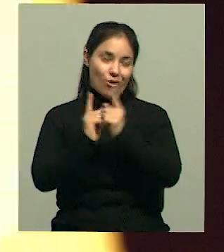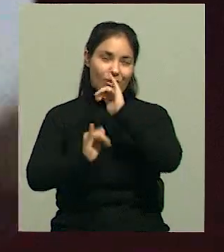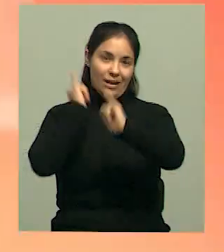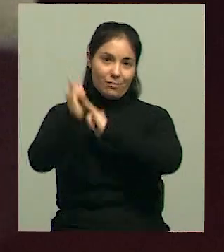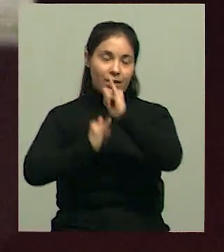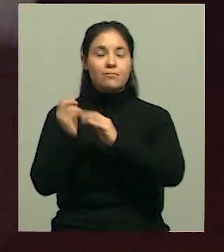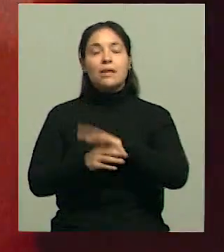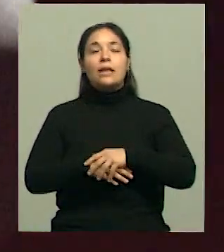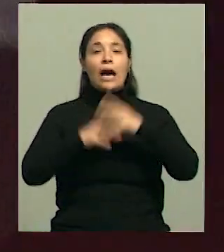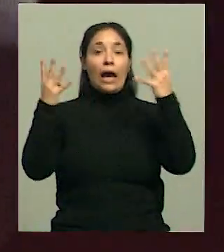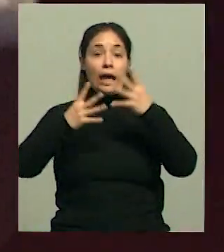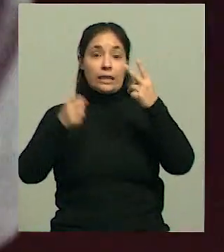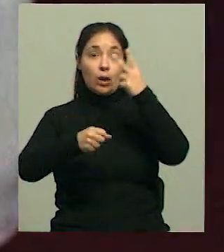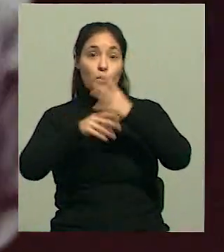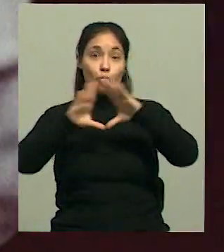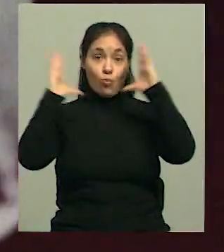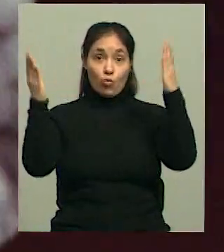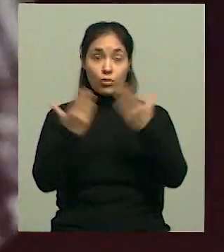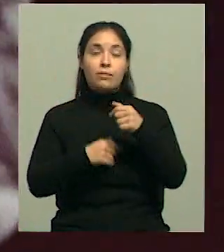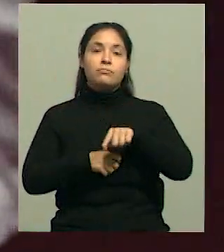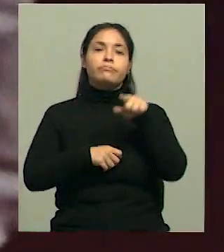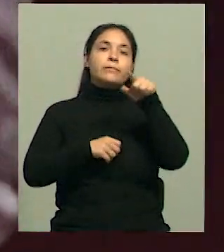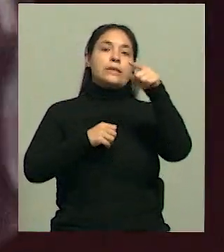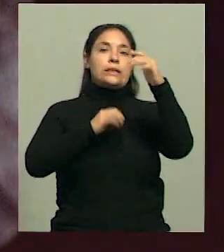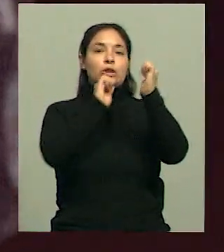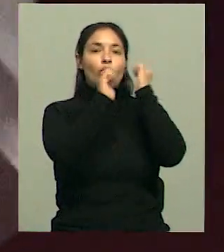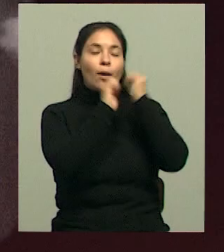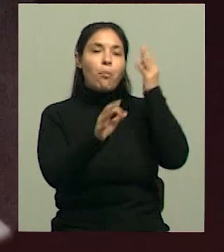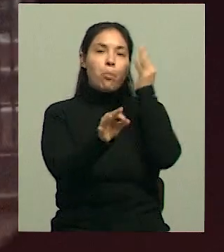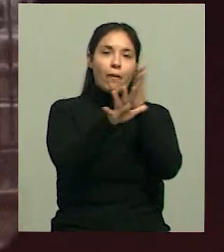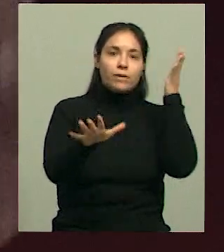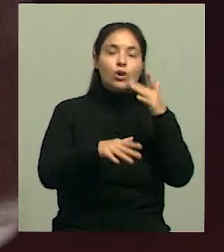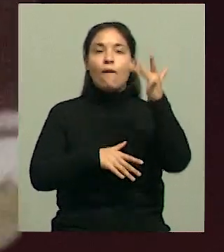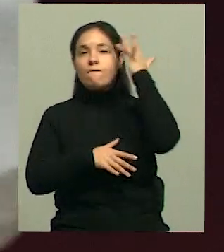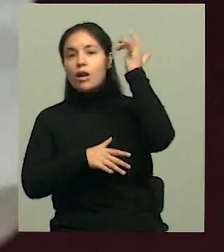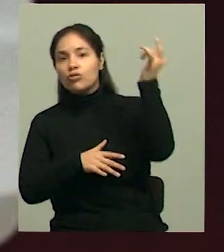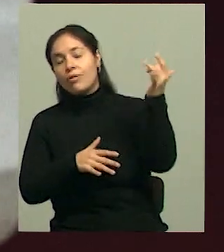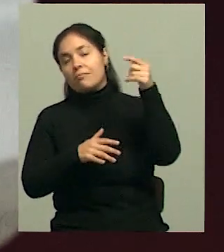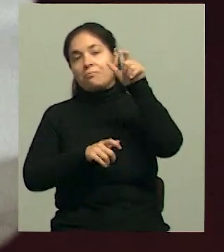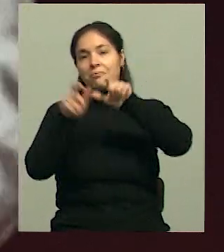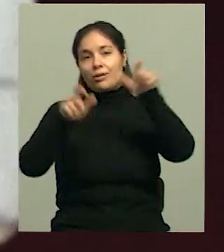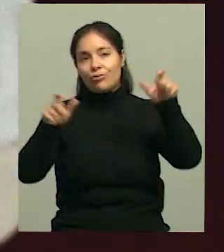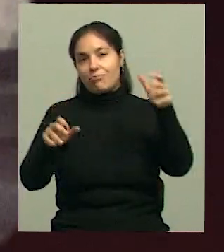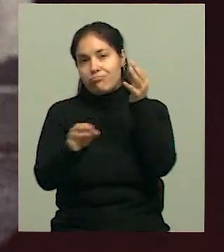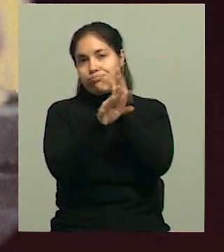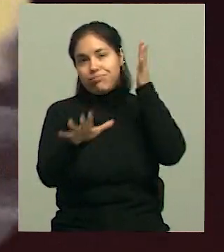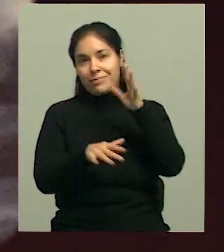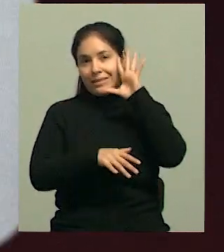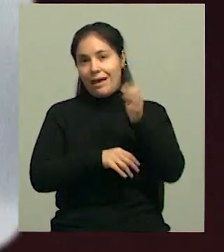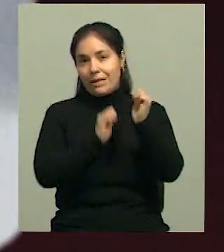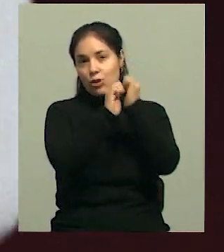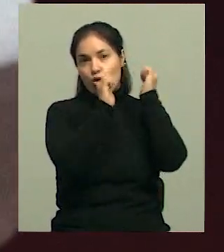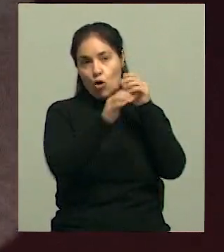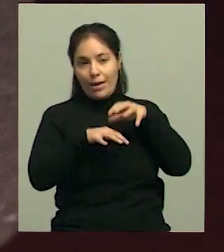cuando después de la Segunda Guerra Mundial, los historiadores, los filósofos, los intelectuales en general, pero en este caso estamos hablando de los